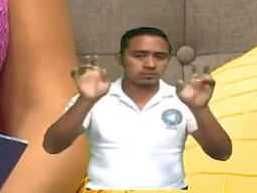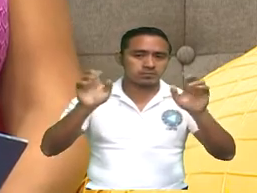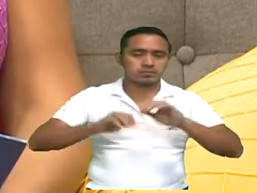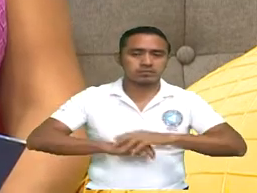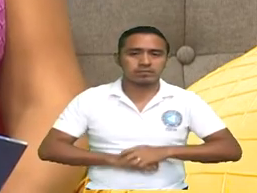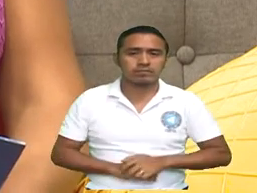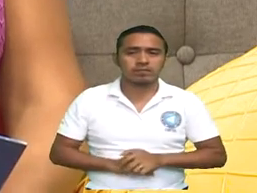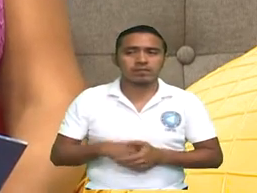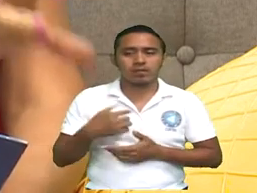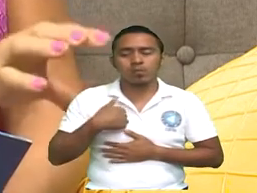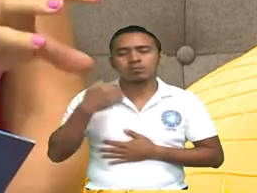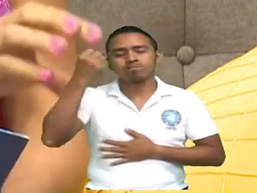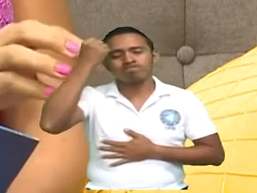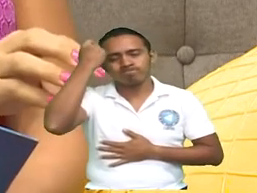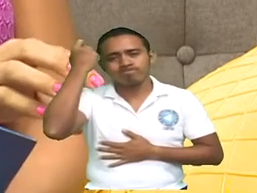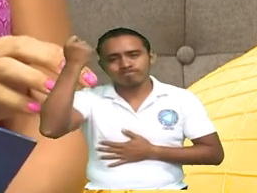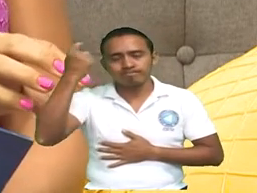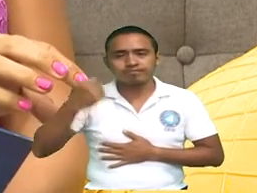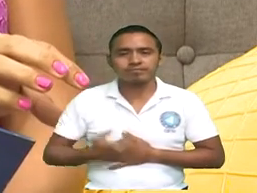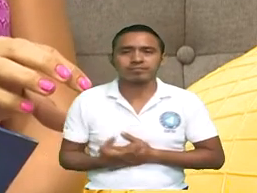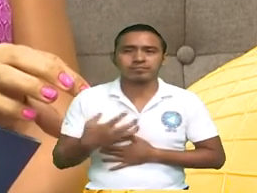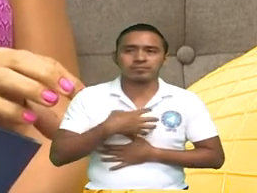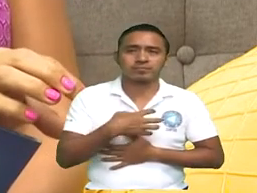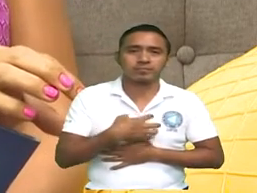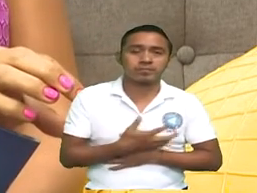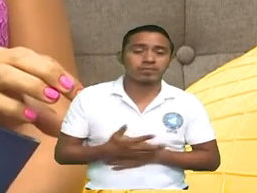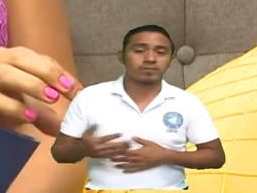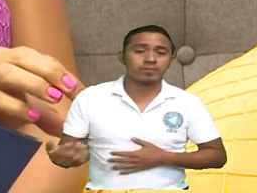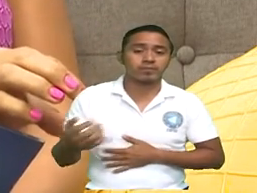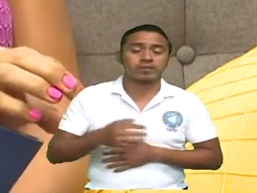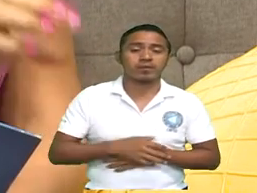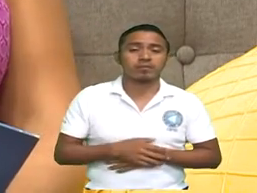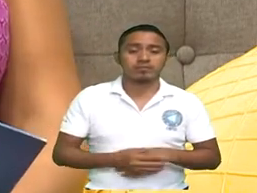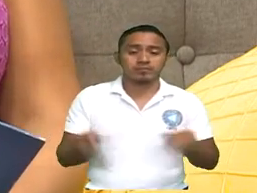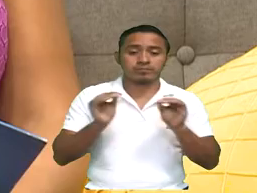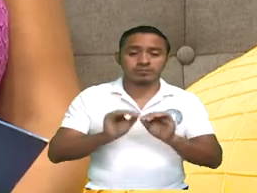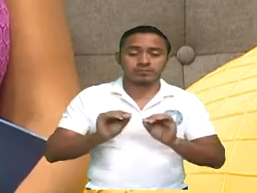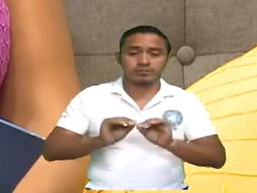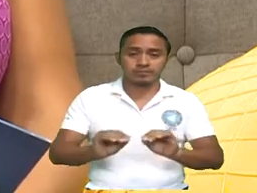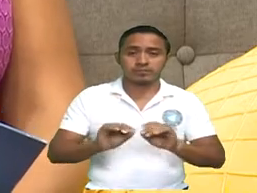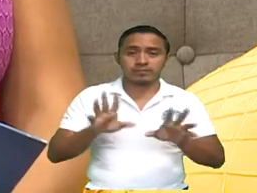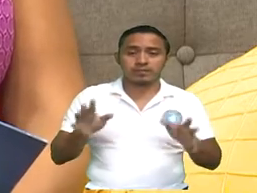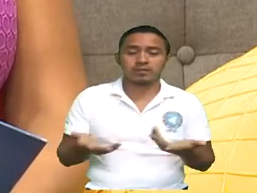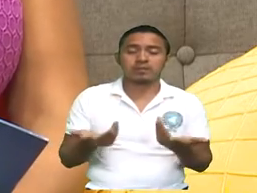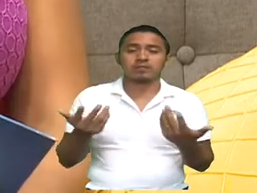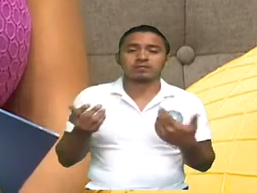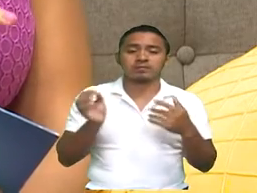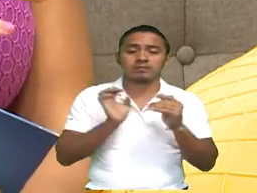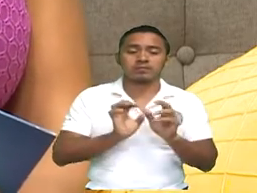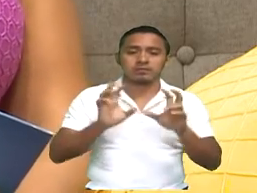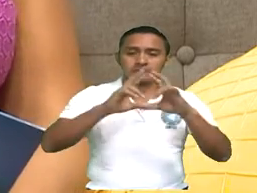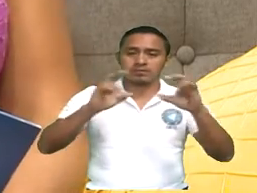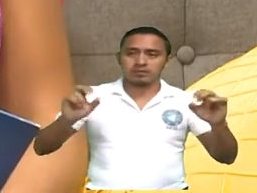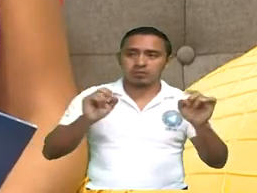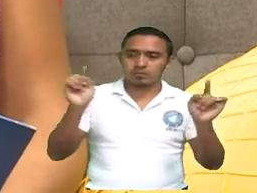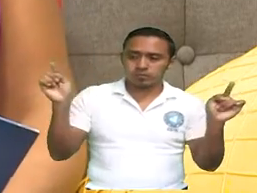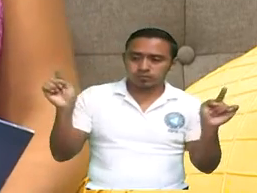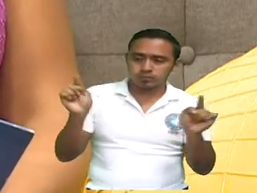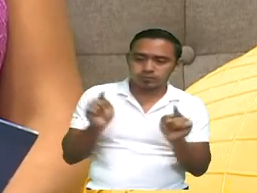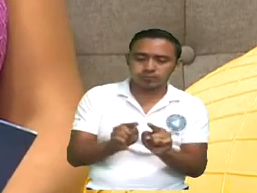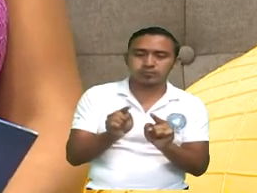porque entiendo que precisamente con la Cruzada Nacional de Alfabetización, Nicaragua